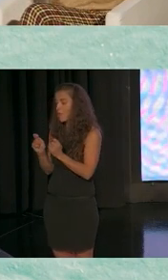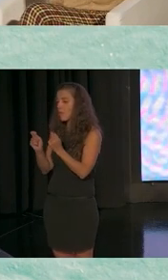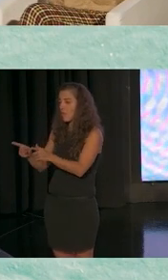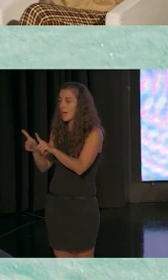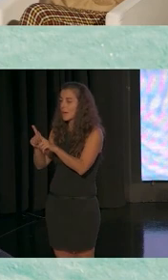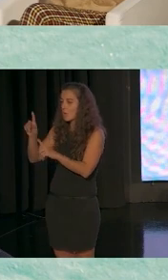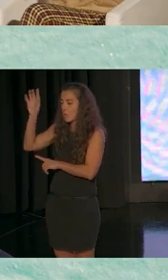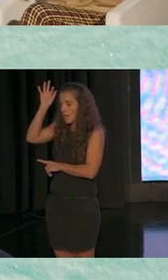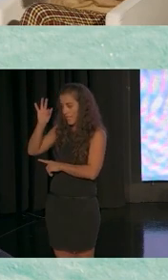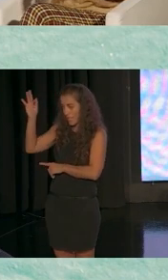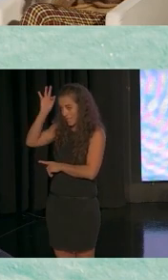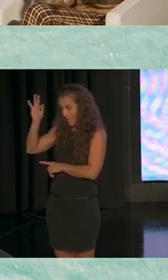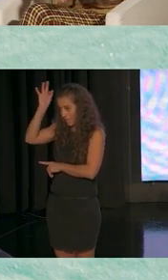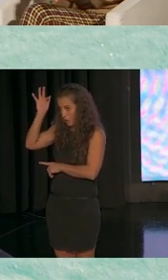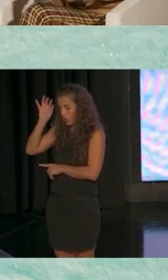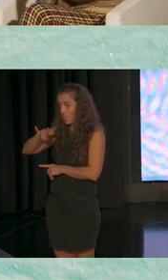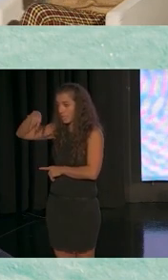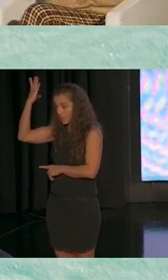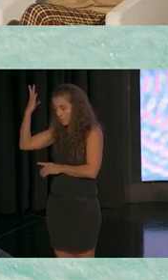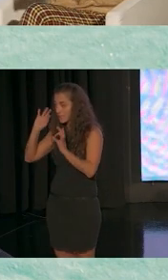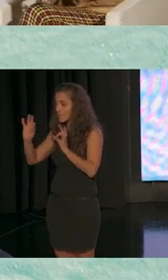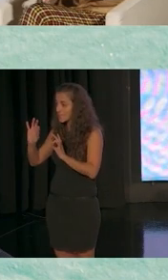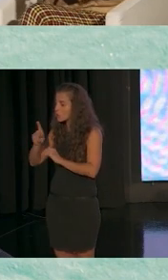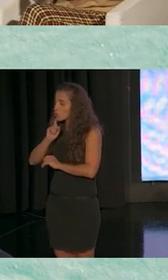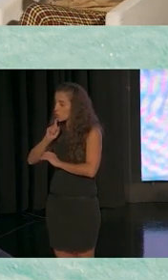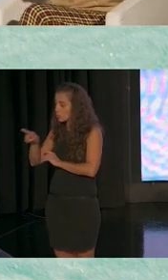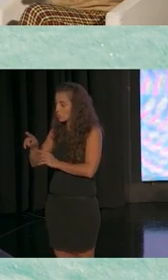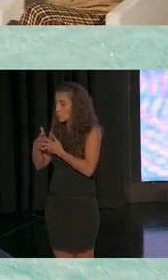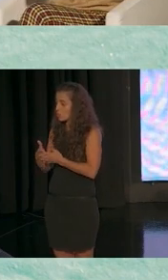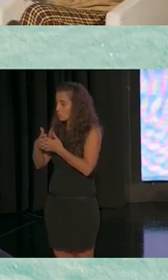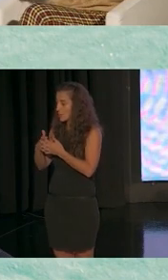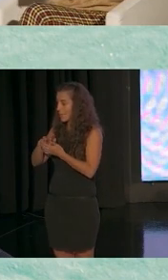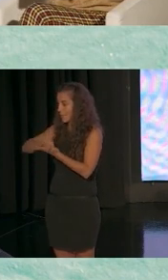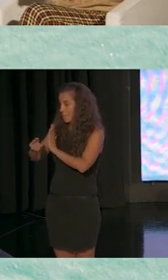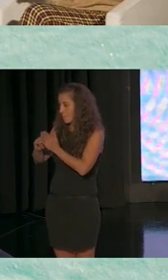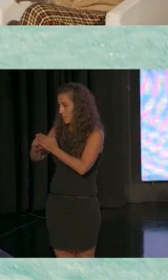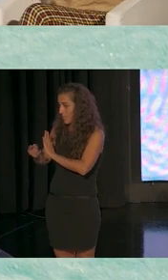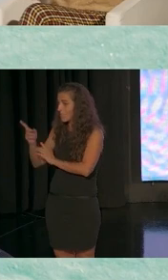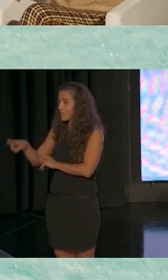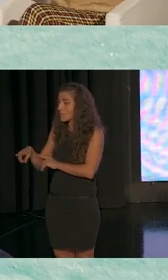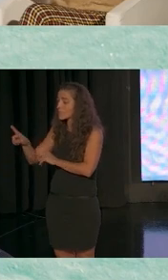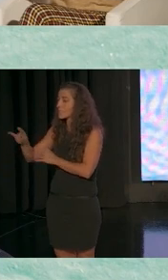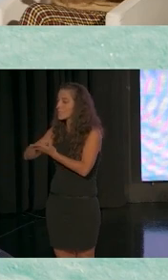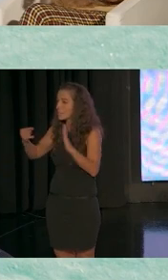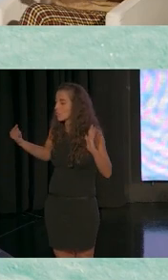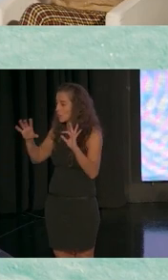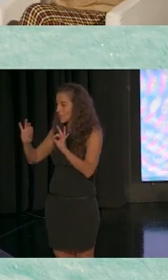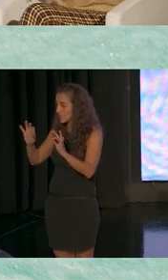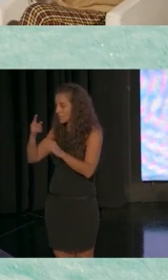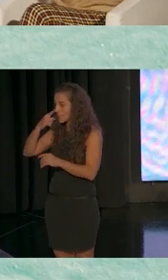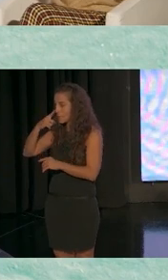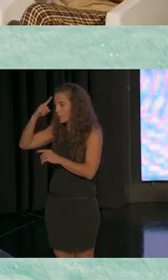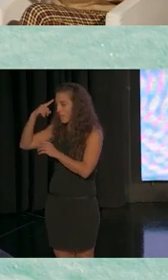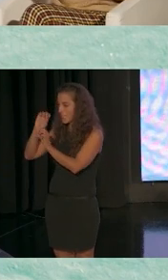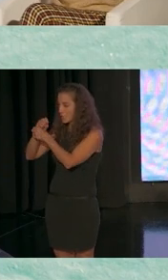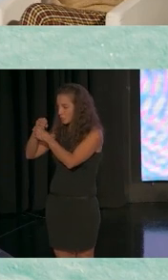teóricas acerca de cómo son esos mecanismos y en una metodología diríamos controlada de tipo más bien experimental no en la